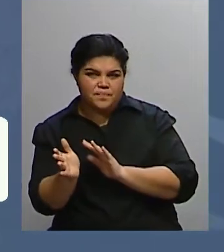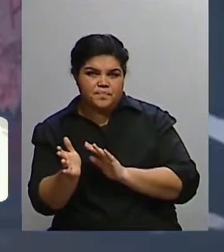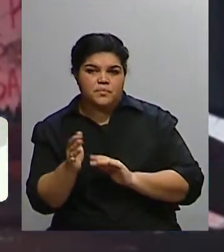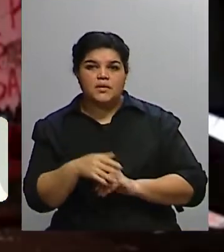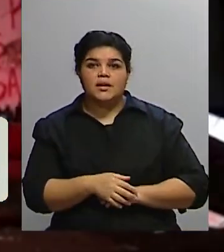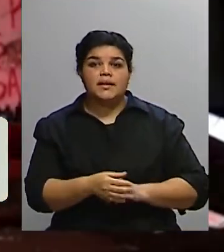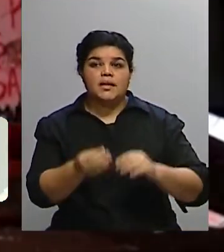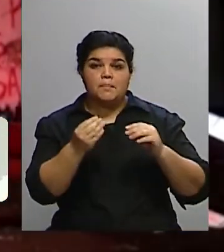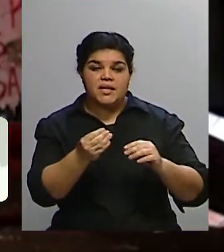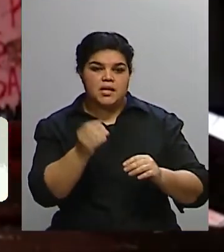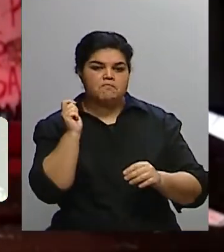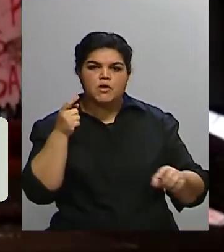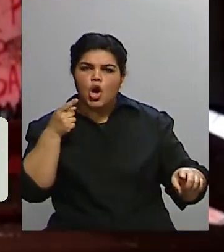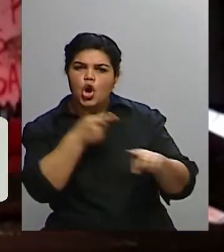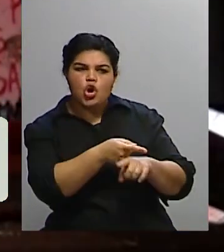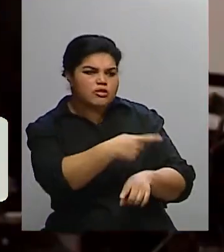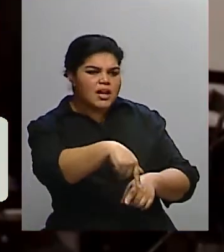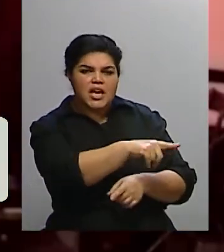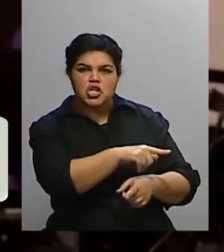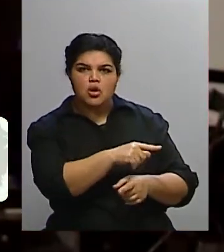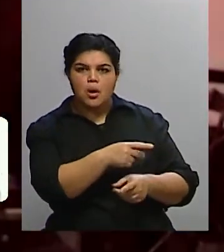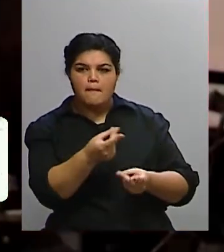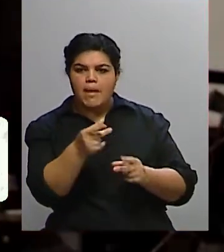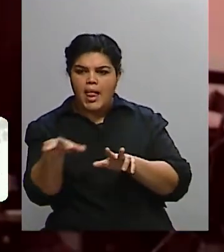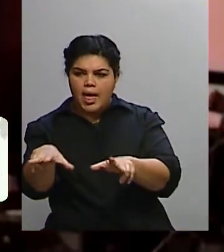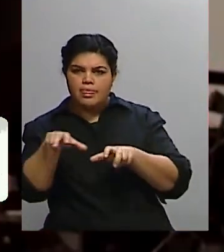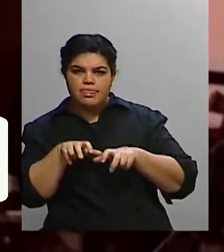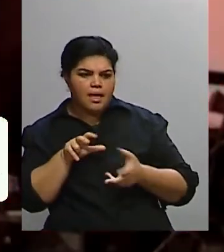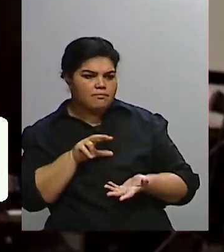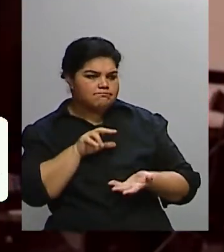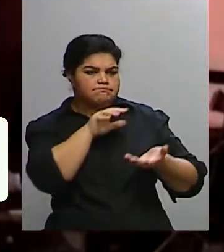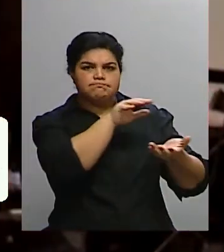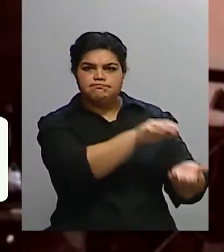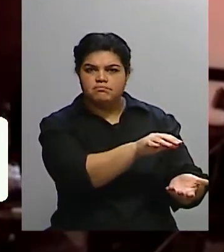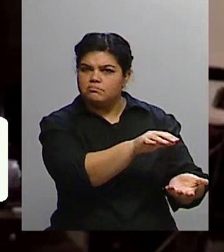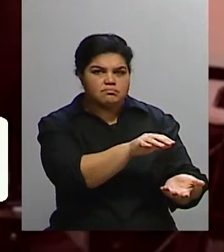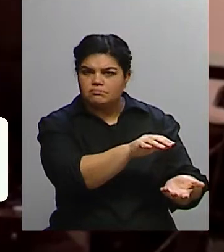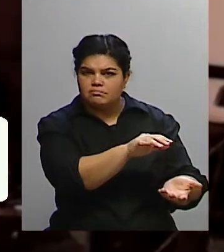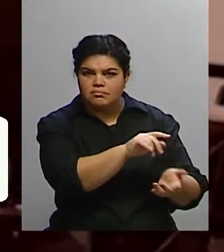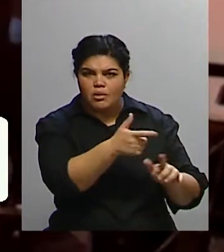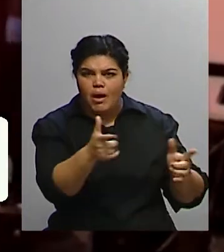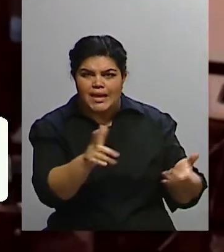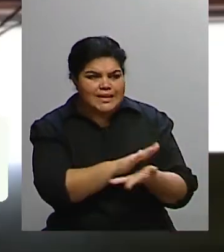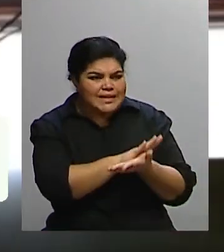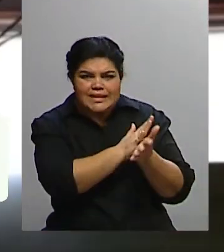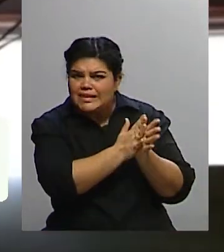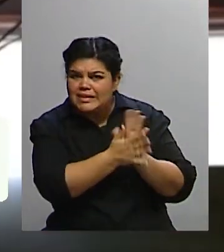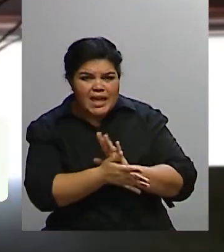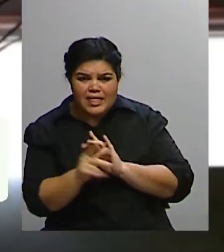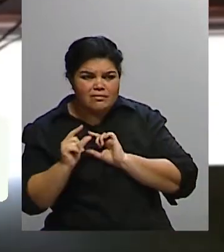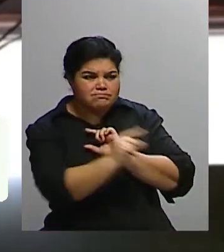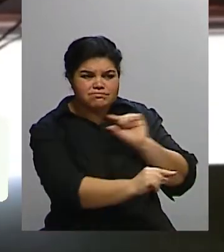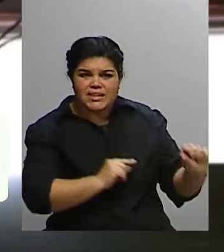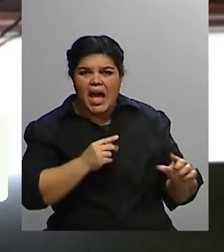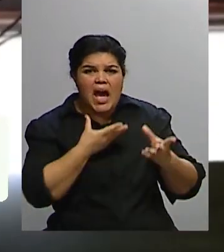comunidades indígenas, no hay una política de Es así, reparación. claro. De hecho, esa fue la promesa de este gobierno y eso no está ocurriendo. Y lo